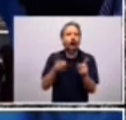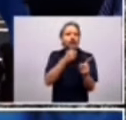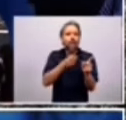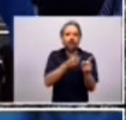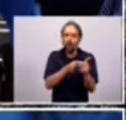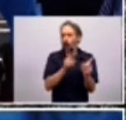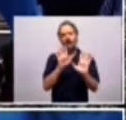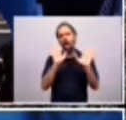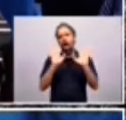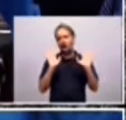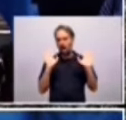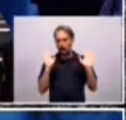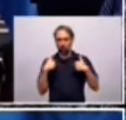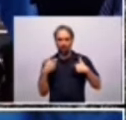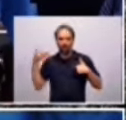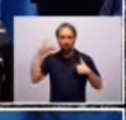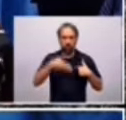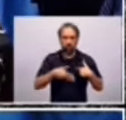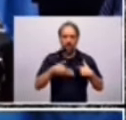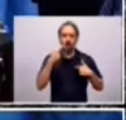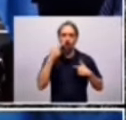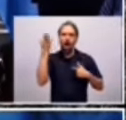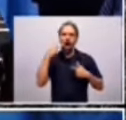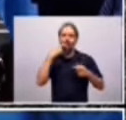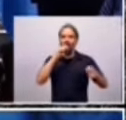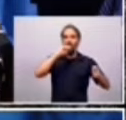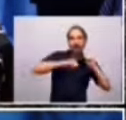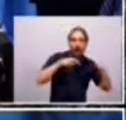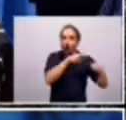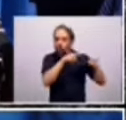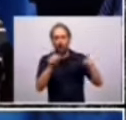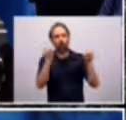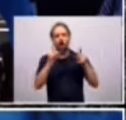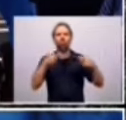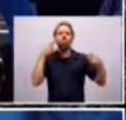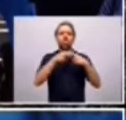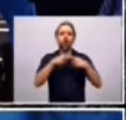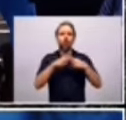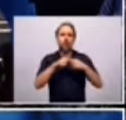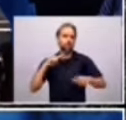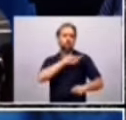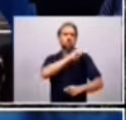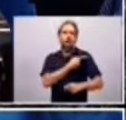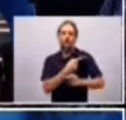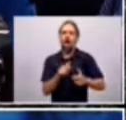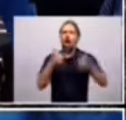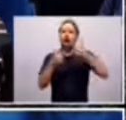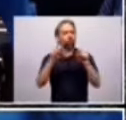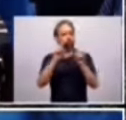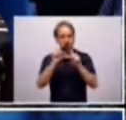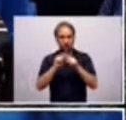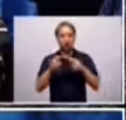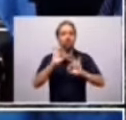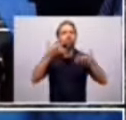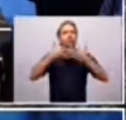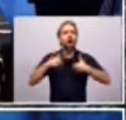y ahora la idea es que te quedes con esa caja. Sí, pero aparte al quedarse con esa caja, se la diste a la administración y a la decisión de Caputo de